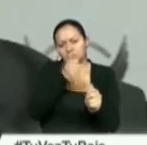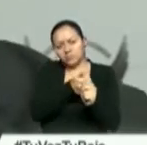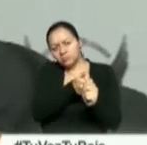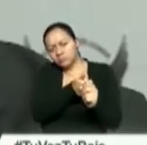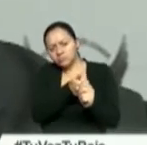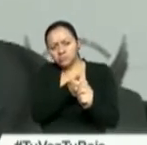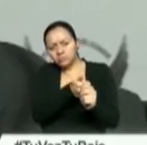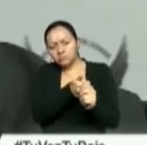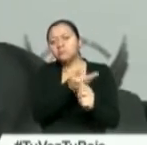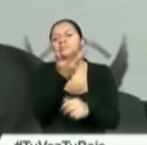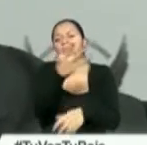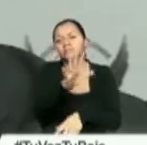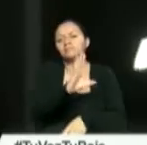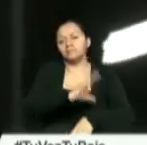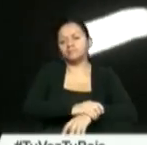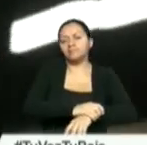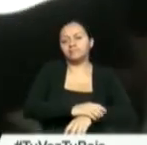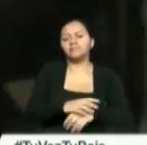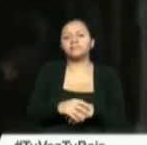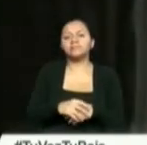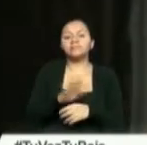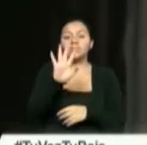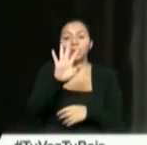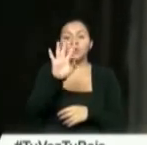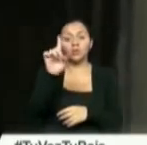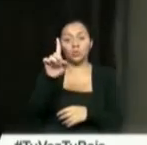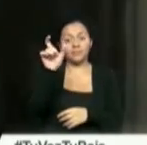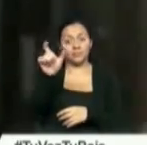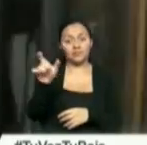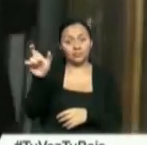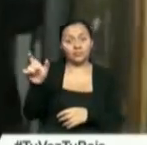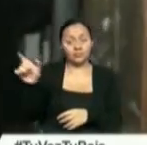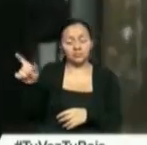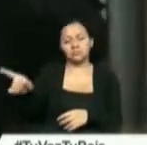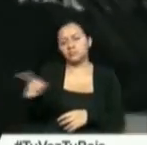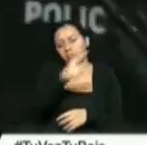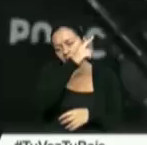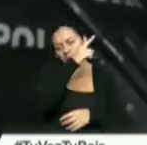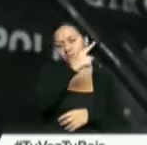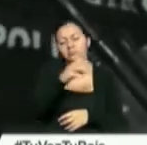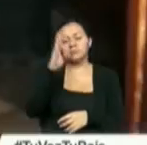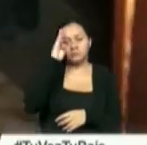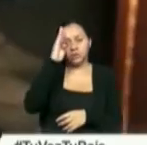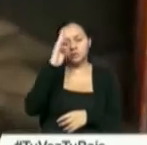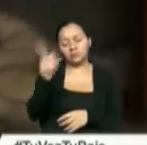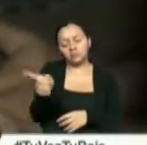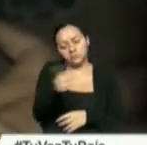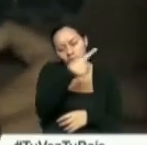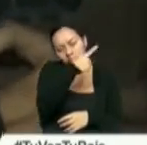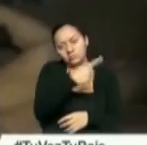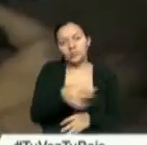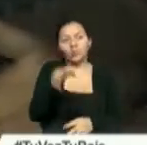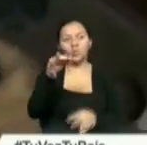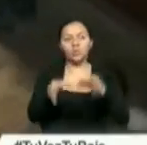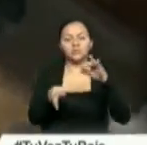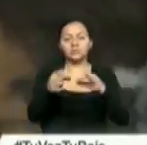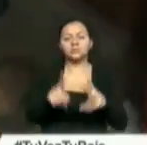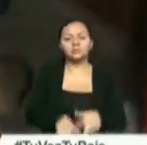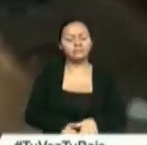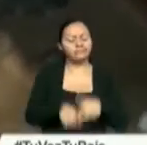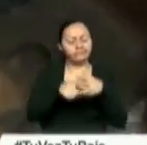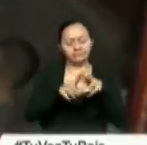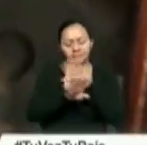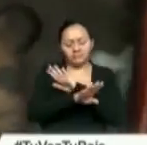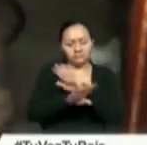y que simplemente ya sé los 41 implicados fueron puestos a órdenes de la autoridad competente quien dispuso el inicio de la instrucción